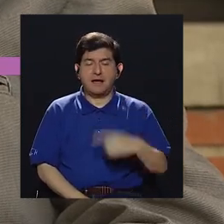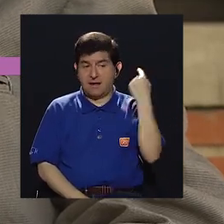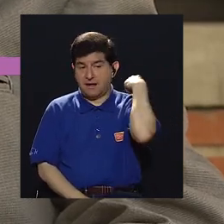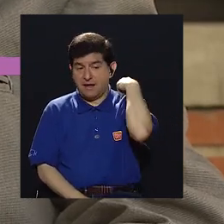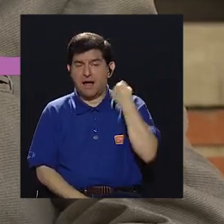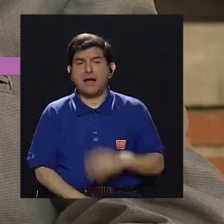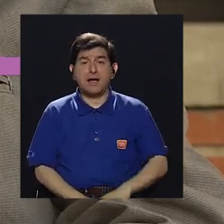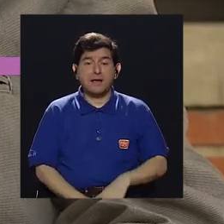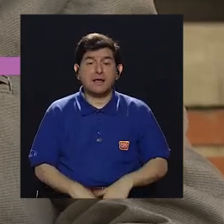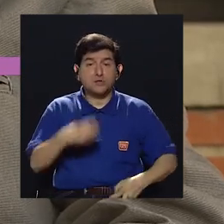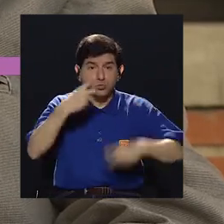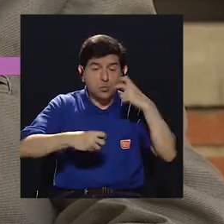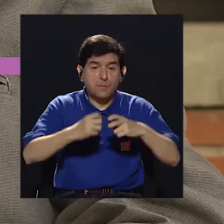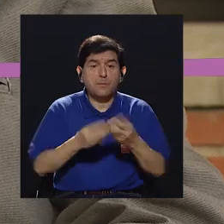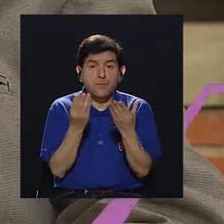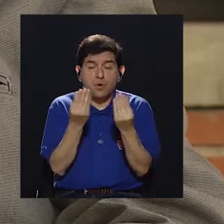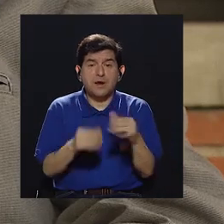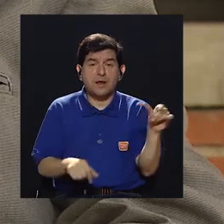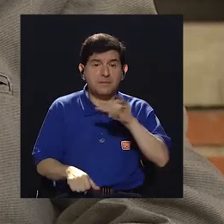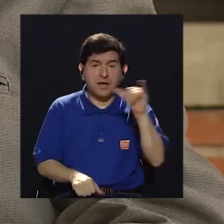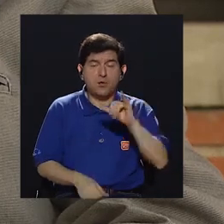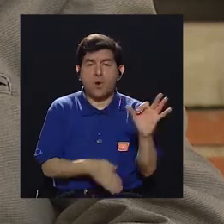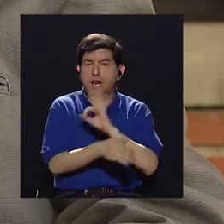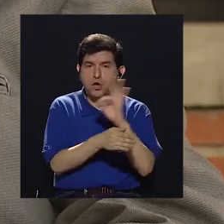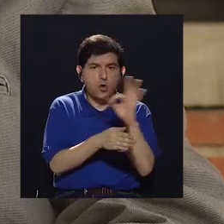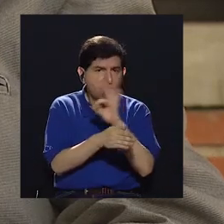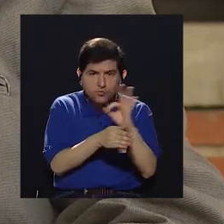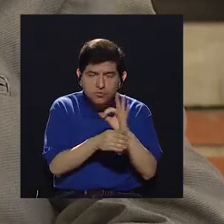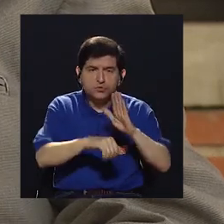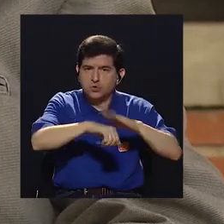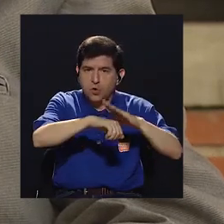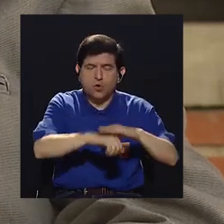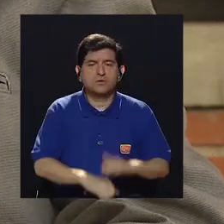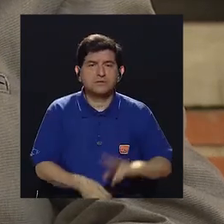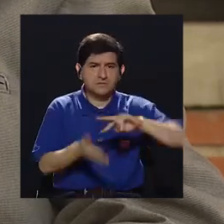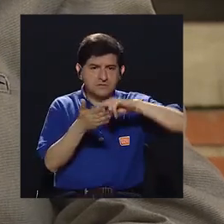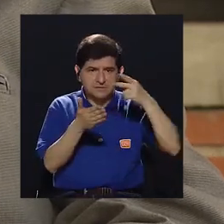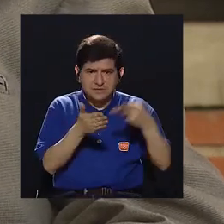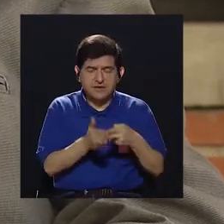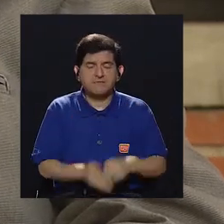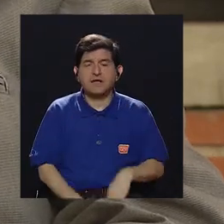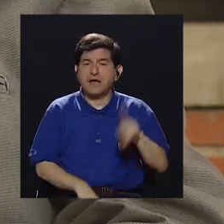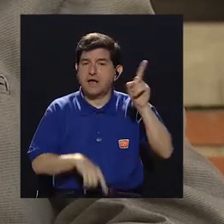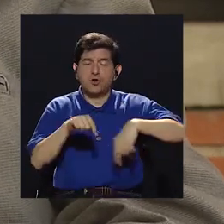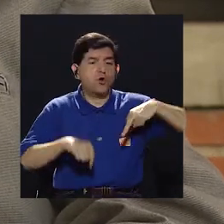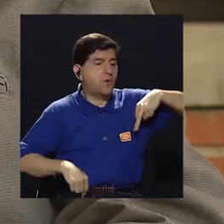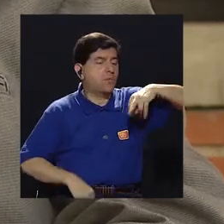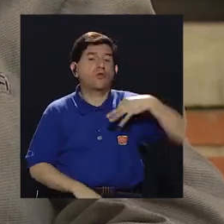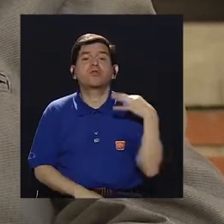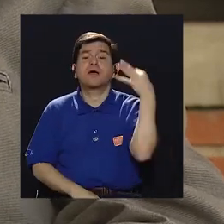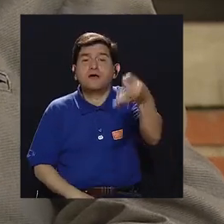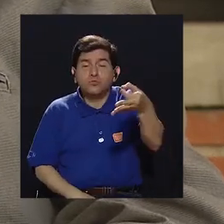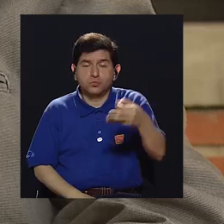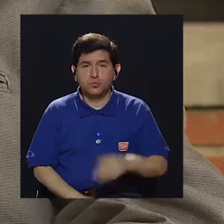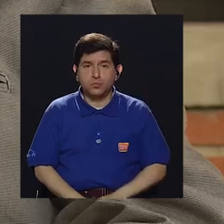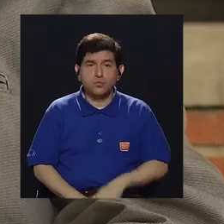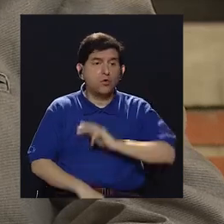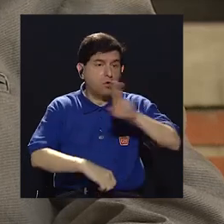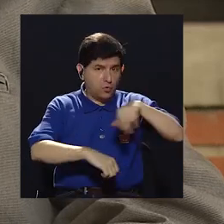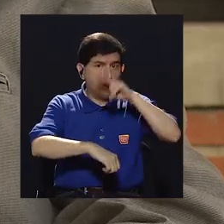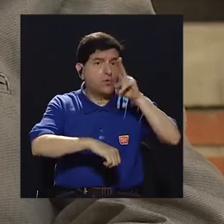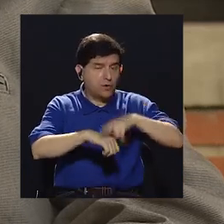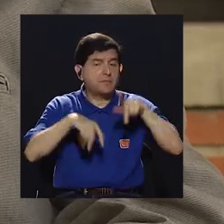nervio. Entonces ya no solamente te da dolor, sino que va a producir disfunción del nervio, eso le va a perjudicar para caminar en un futuro. Eso